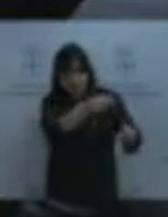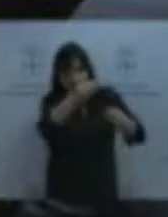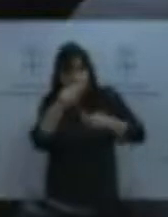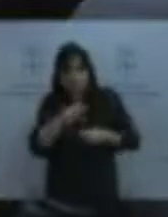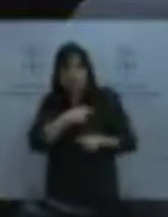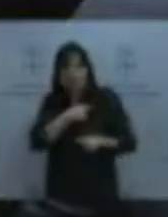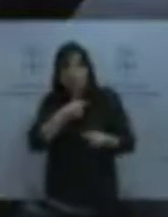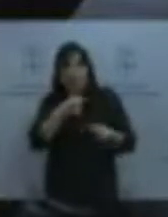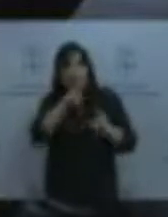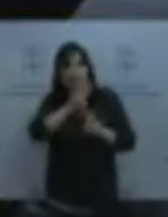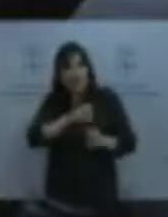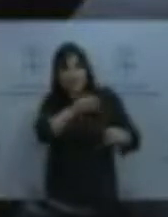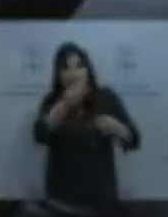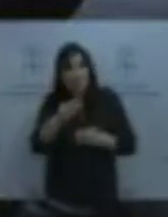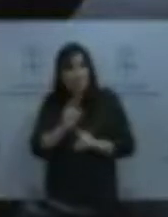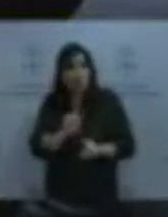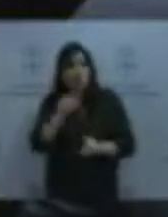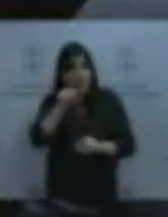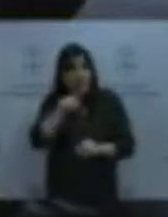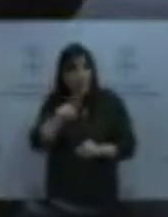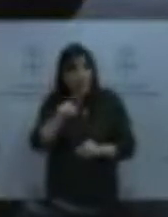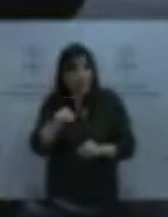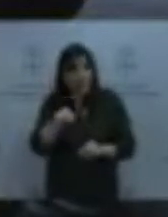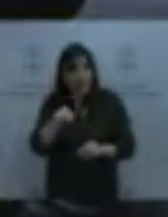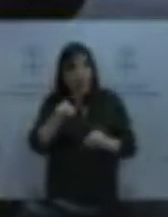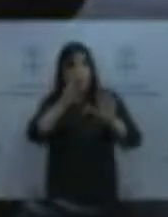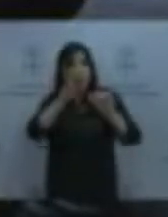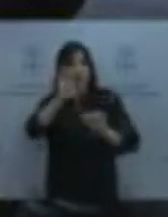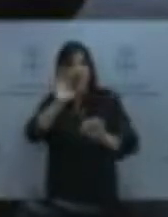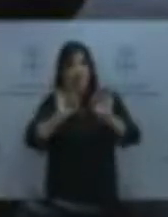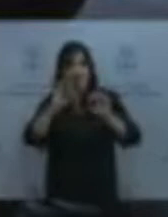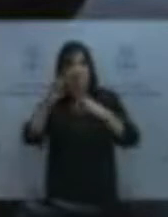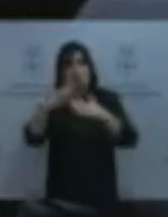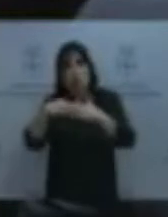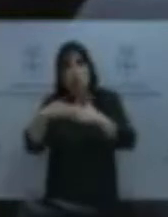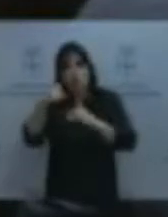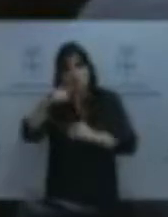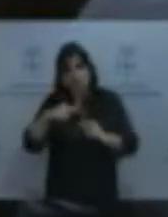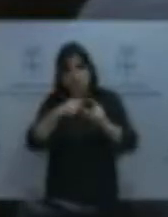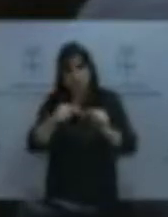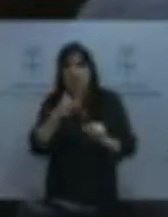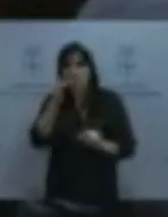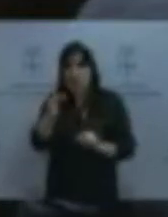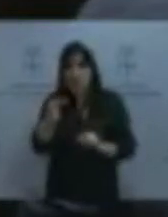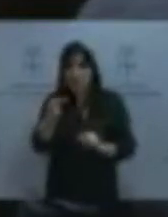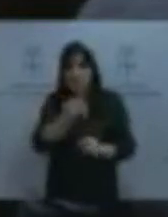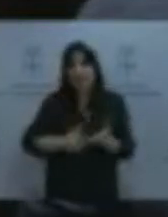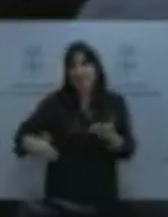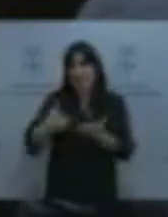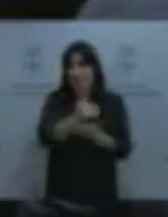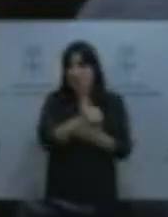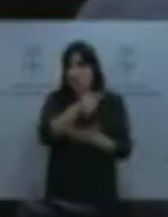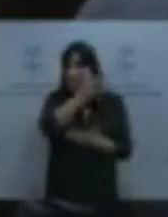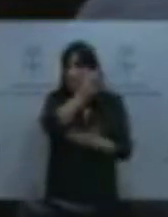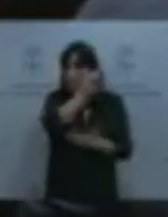que cuenta con el 85% de los clientes y generar la mayor parte de los ingresos de HITPA. El Gobierno no respondió a